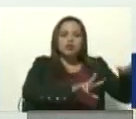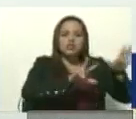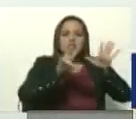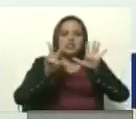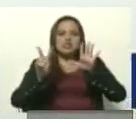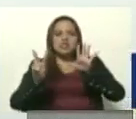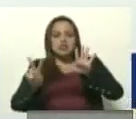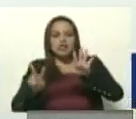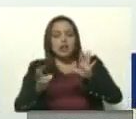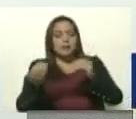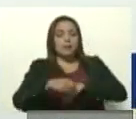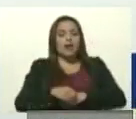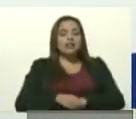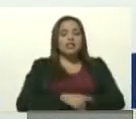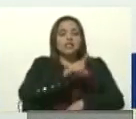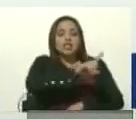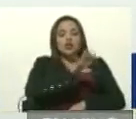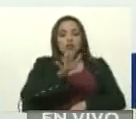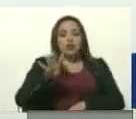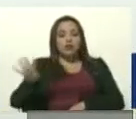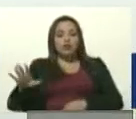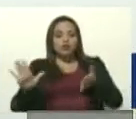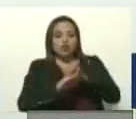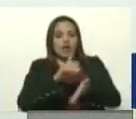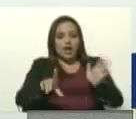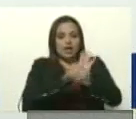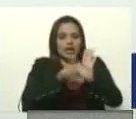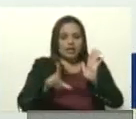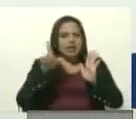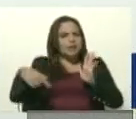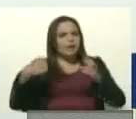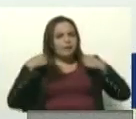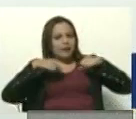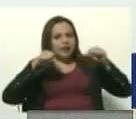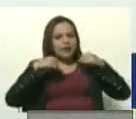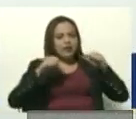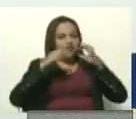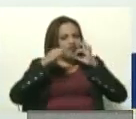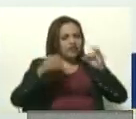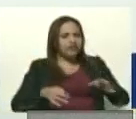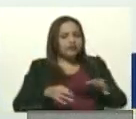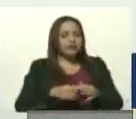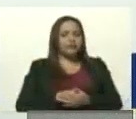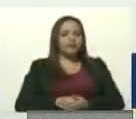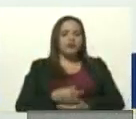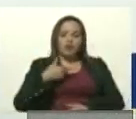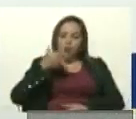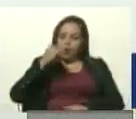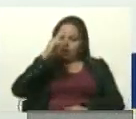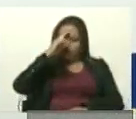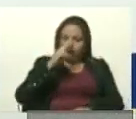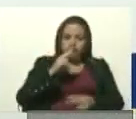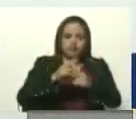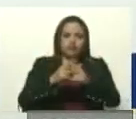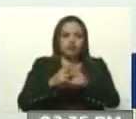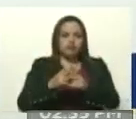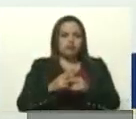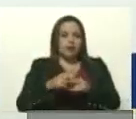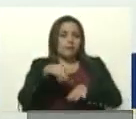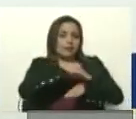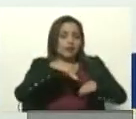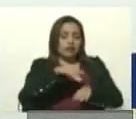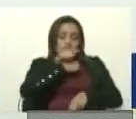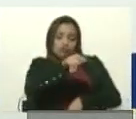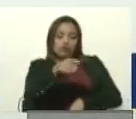y 144 en la legislación y en la práctica. Me complace, señor ministro, que su